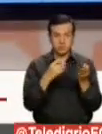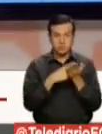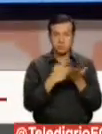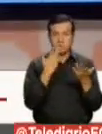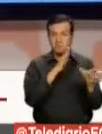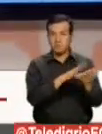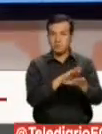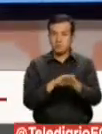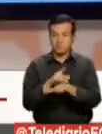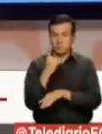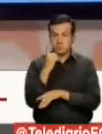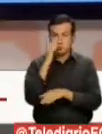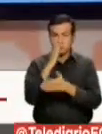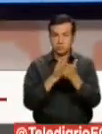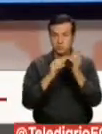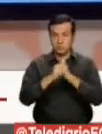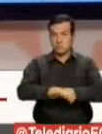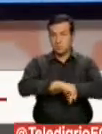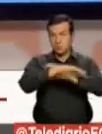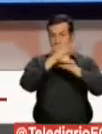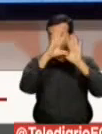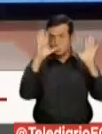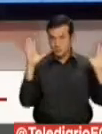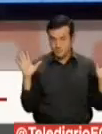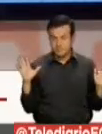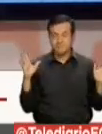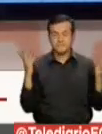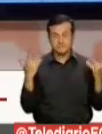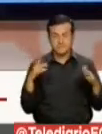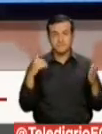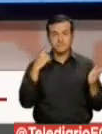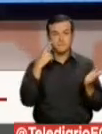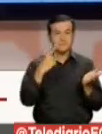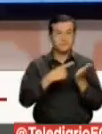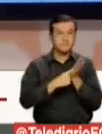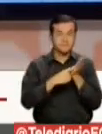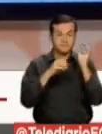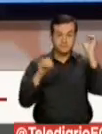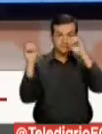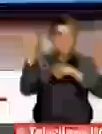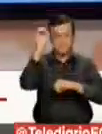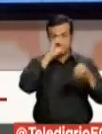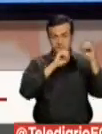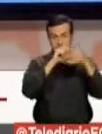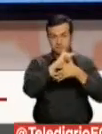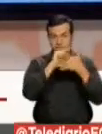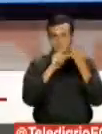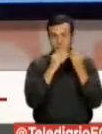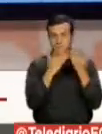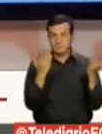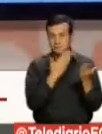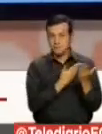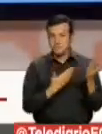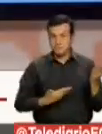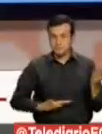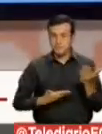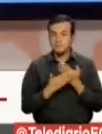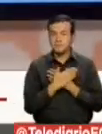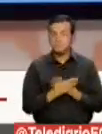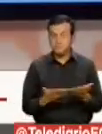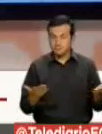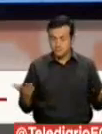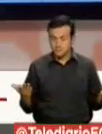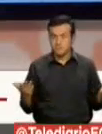sido convocados a las 11:30 de la mañana para tratar esta objeción parcial que dio el Ejecutivo